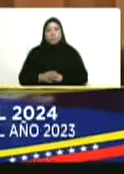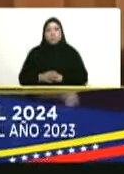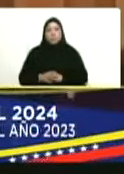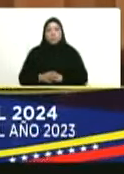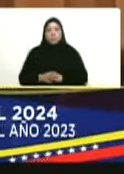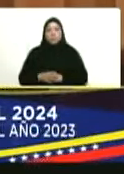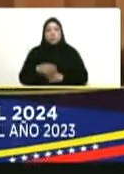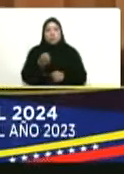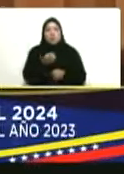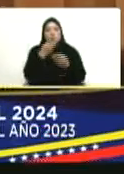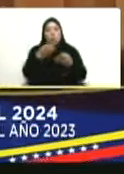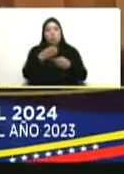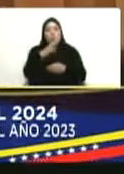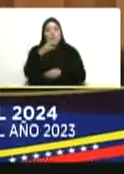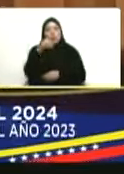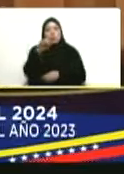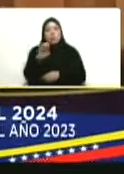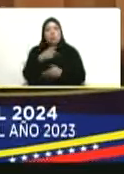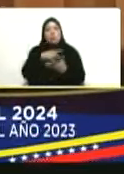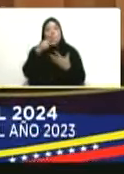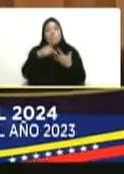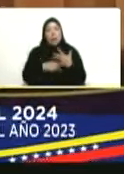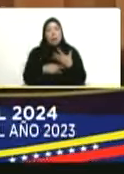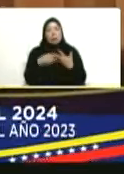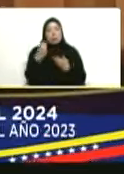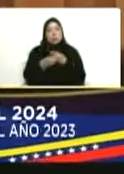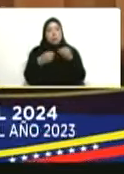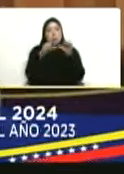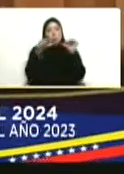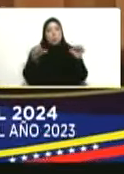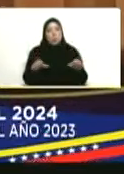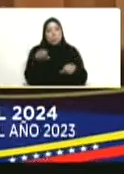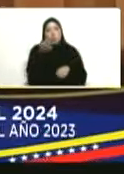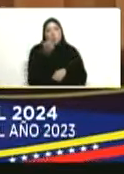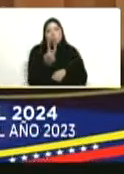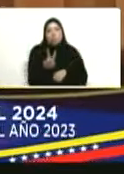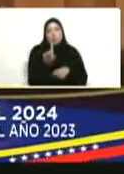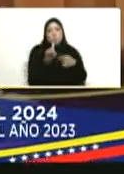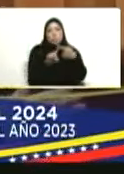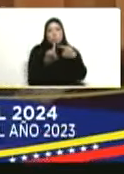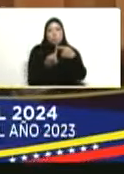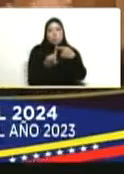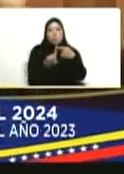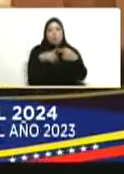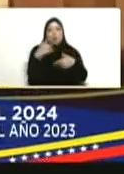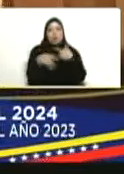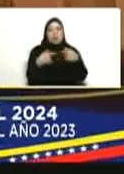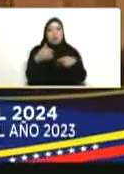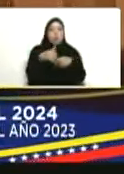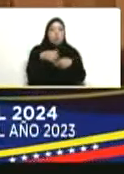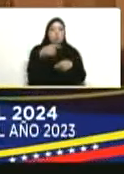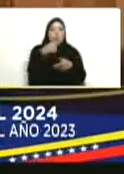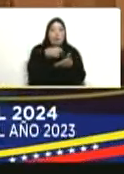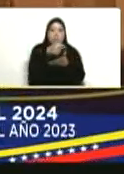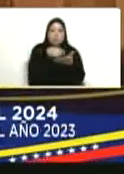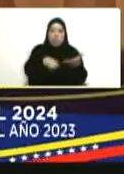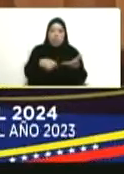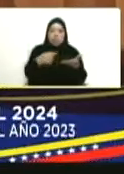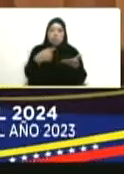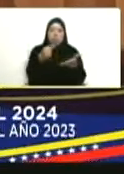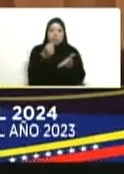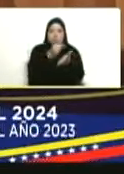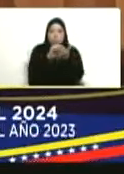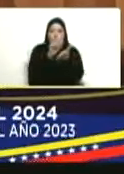El Consejo Nacional Electoral hizo un plan con dos variantes. Una, hacer las elecciones manuales. Tocaba,